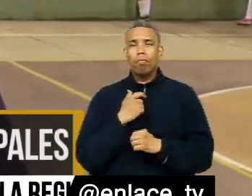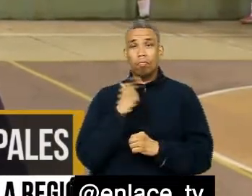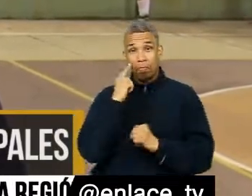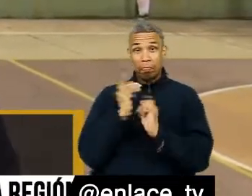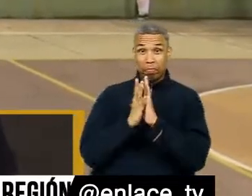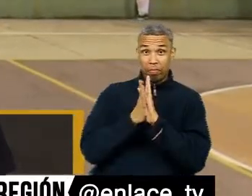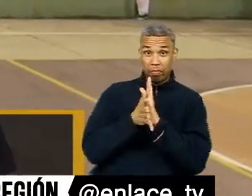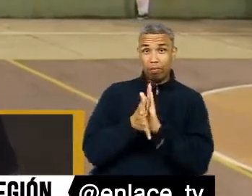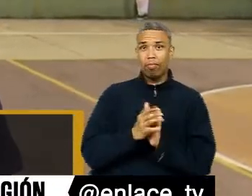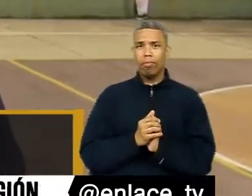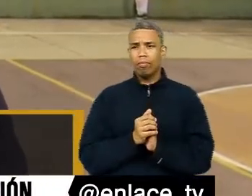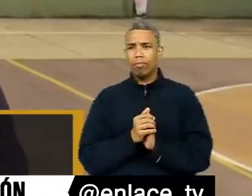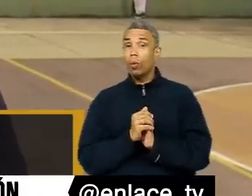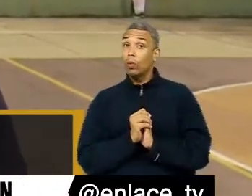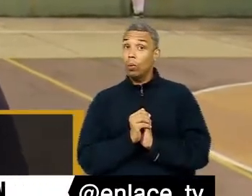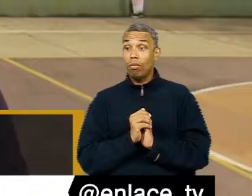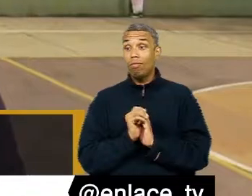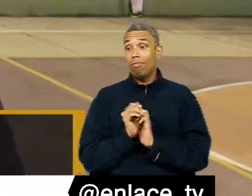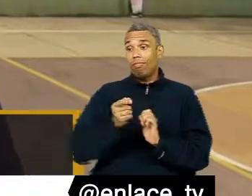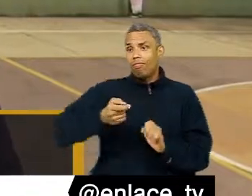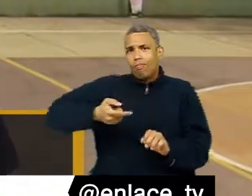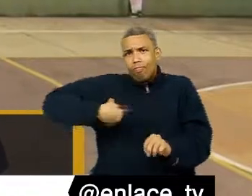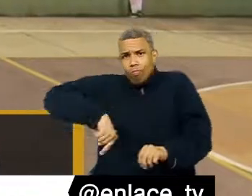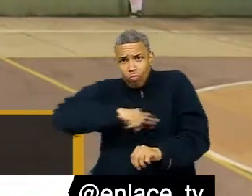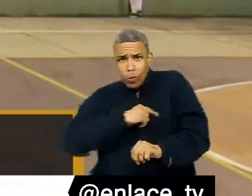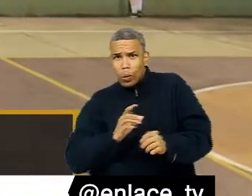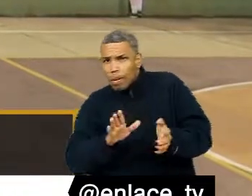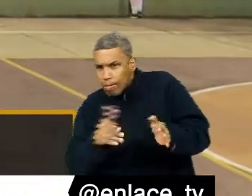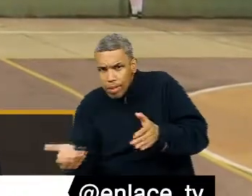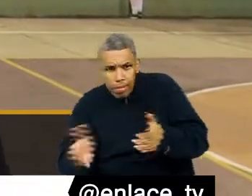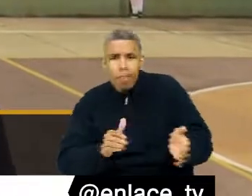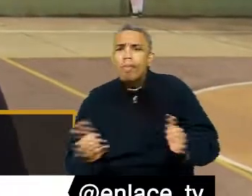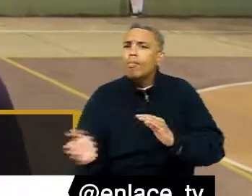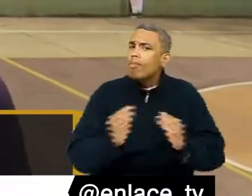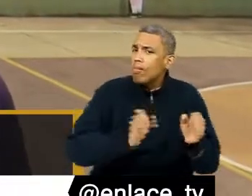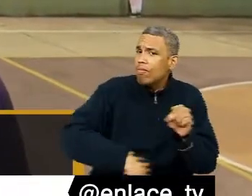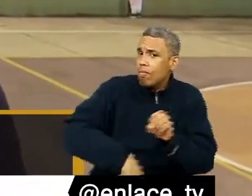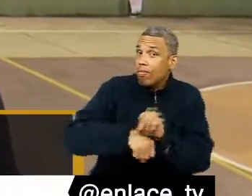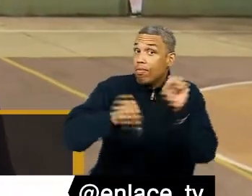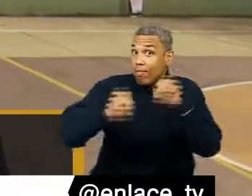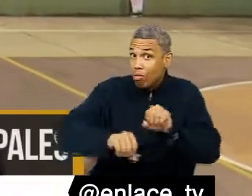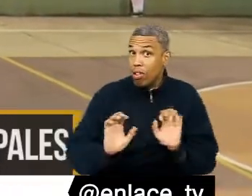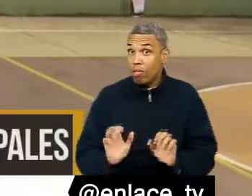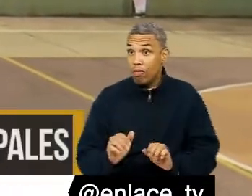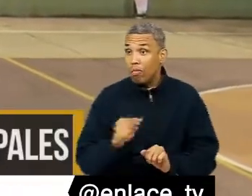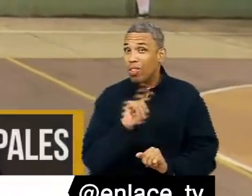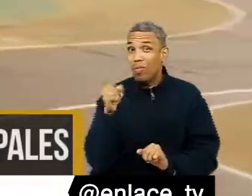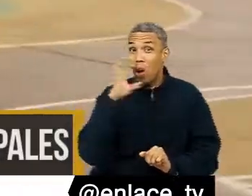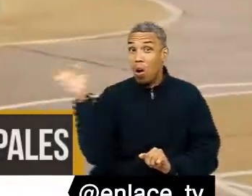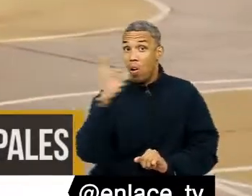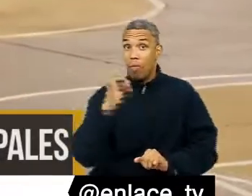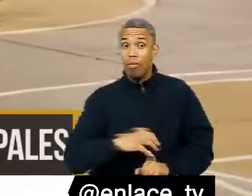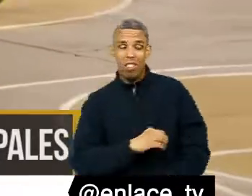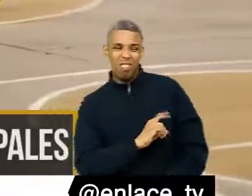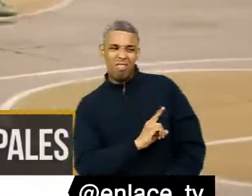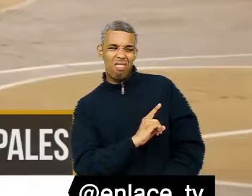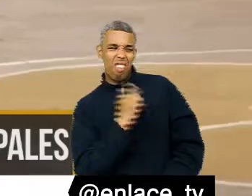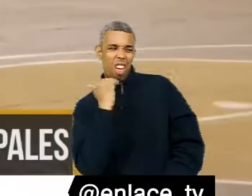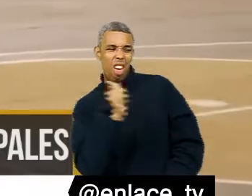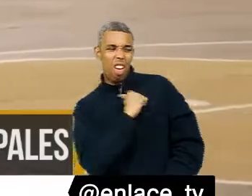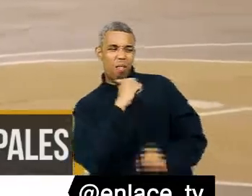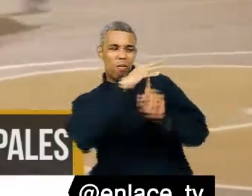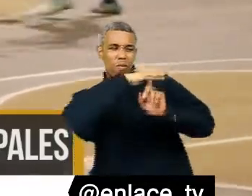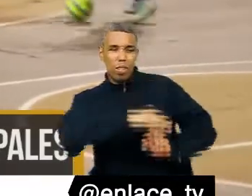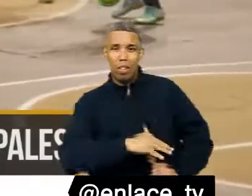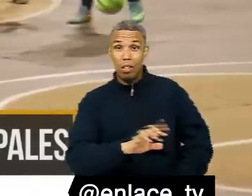parece bien que nos estén dando la oportunidad a las mujeres para sobresalir en microfútbol, ya que siempre han sido los hombres, y pues me parece